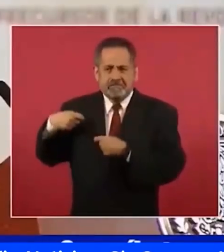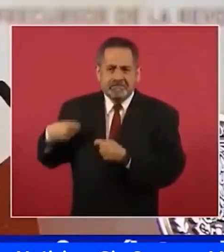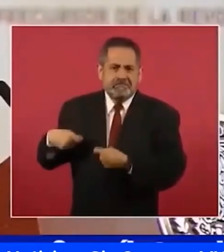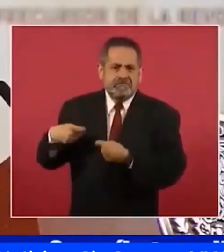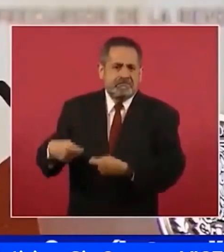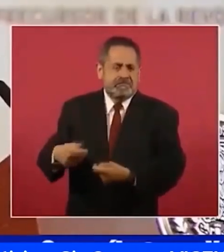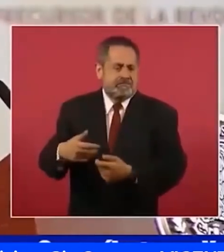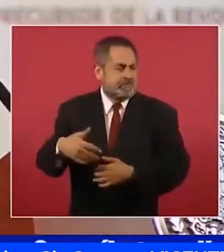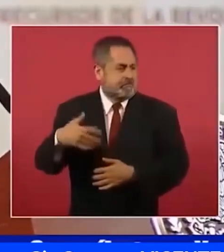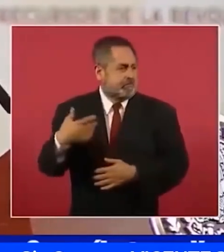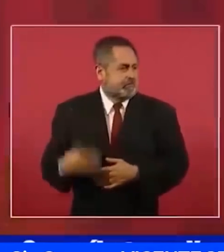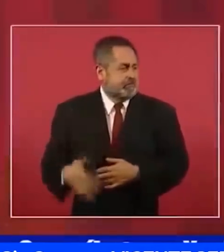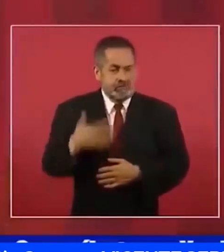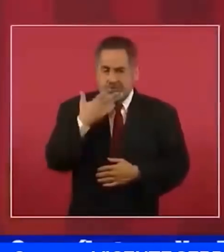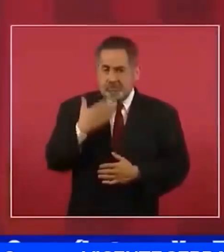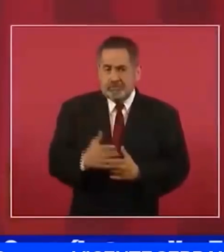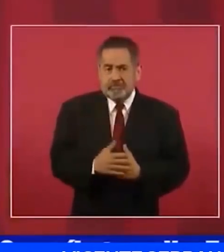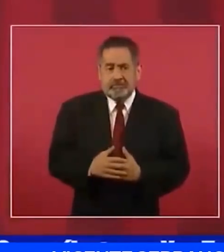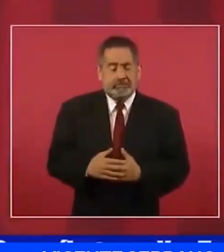Tenemos la dicha enorme